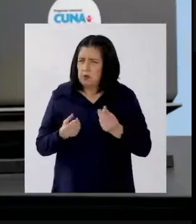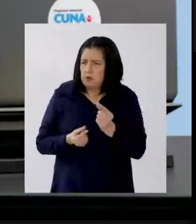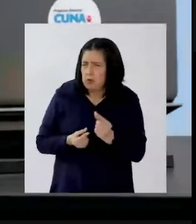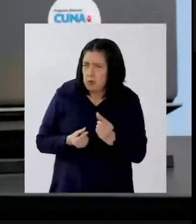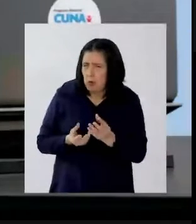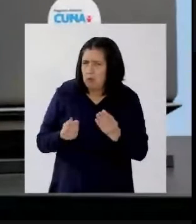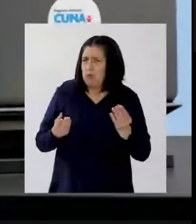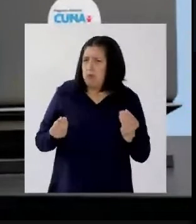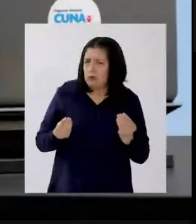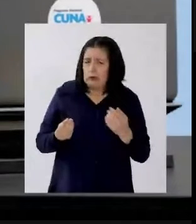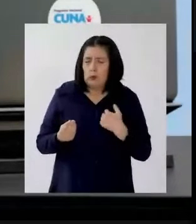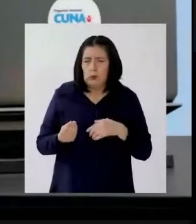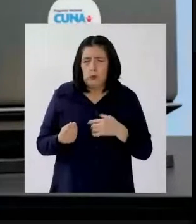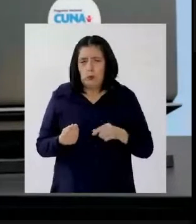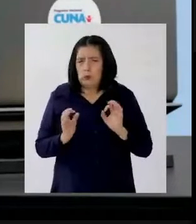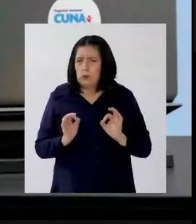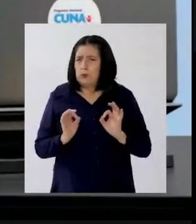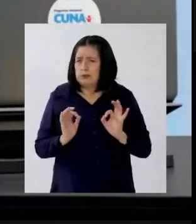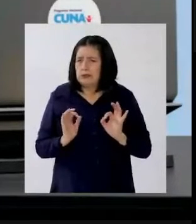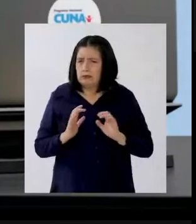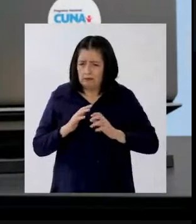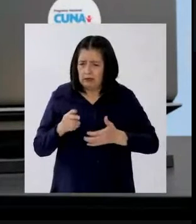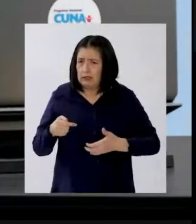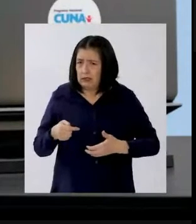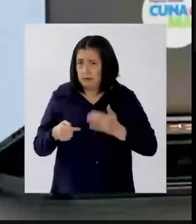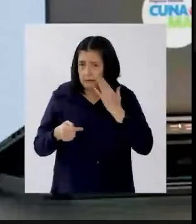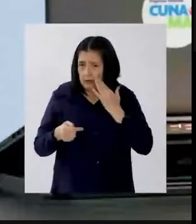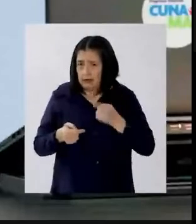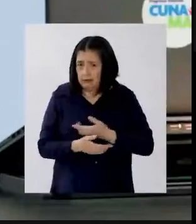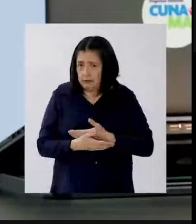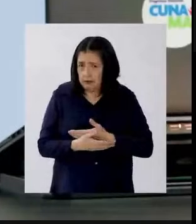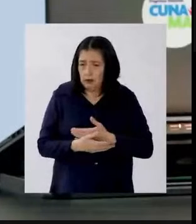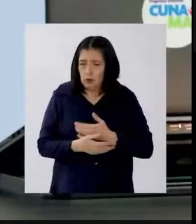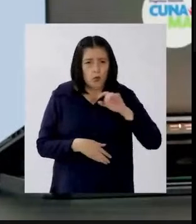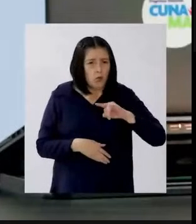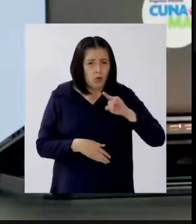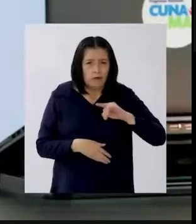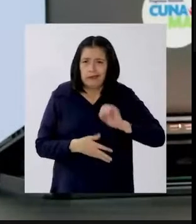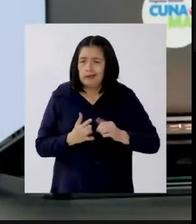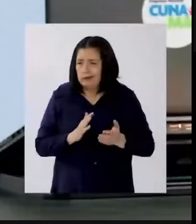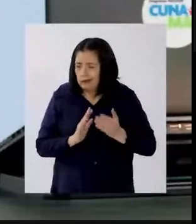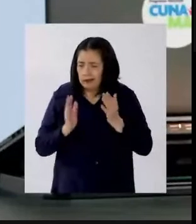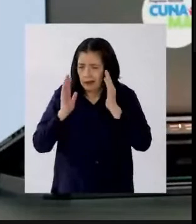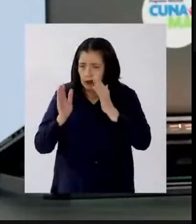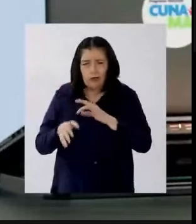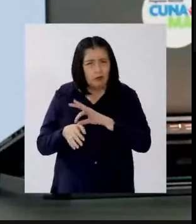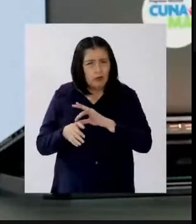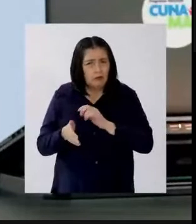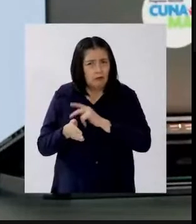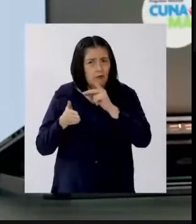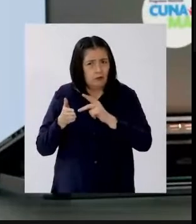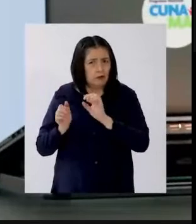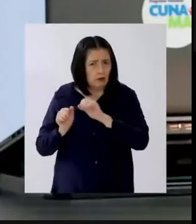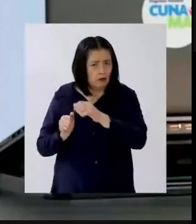mucha cantidad, es peligroso para la embarazada y su bebé. Es urgente que recibas atención por un profesional